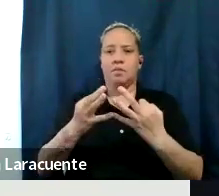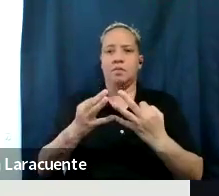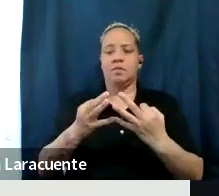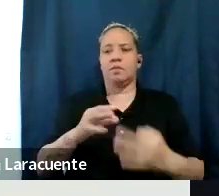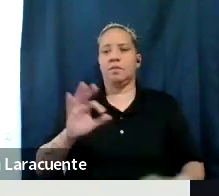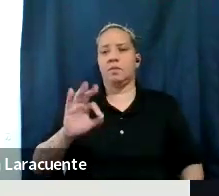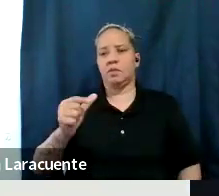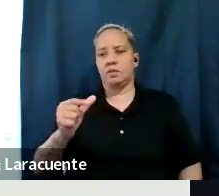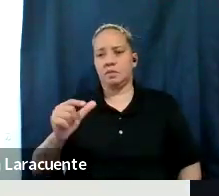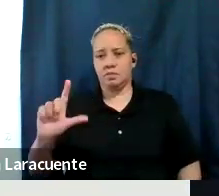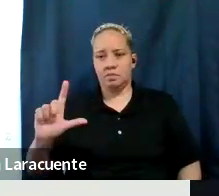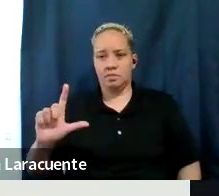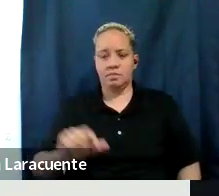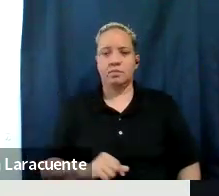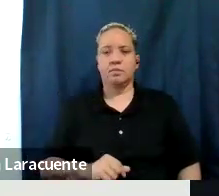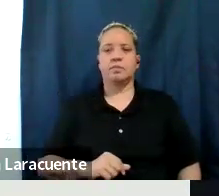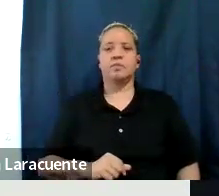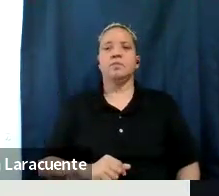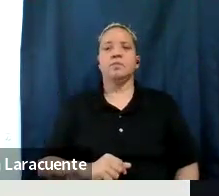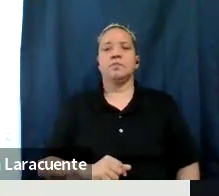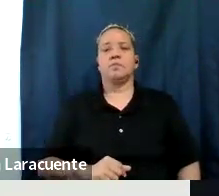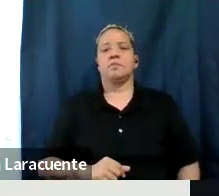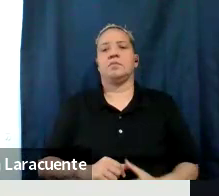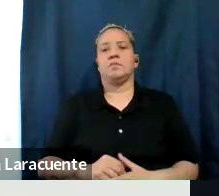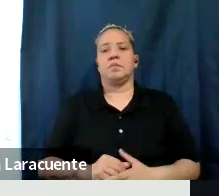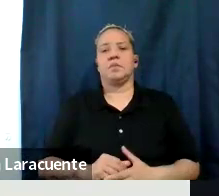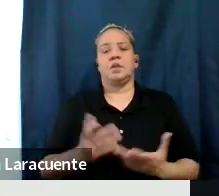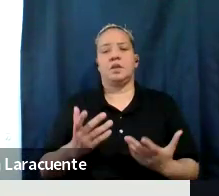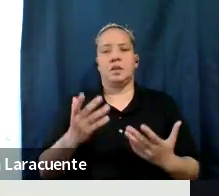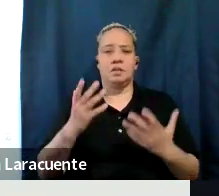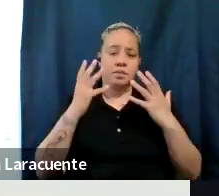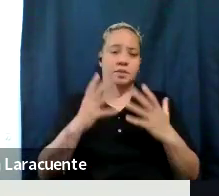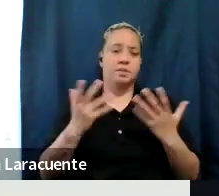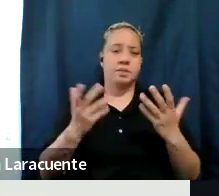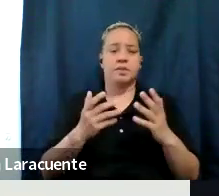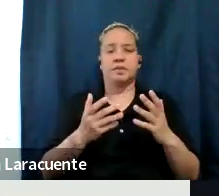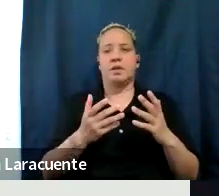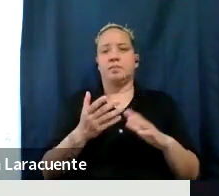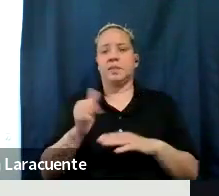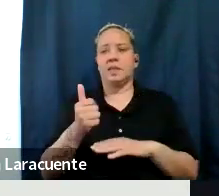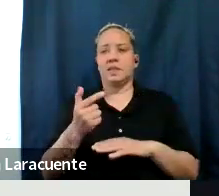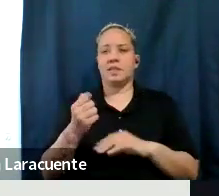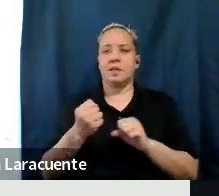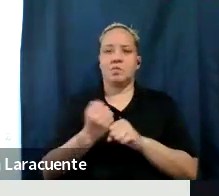Federico García Lorca. Federico García Lorca había sido fusilado casi 10 años antes.